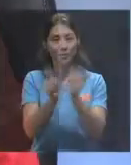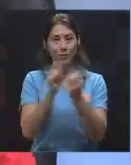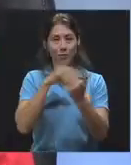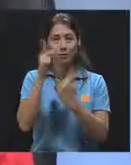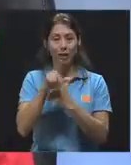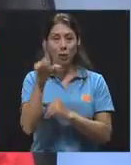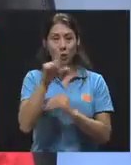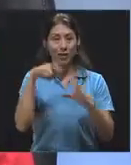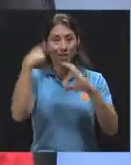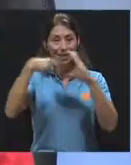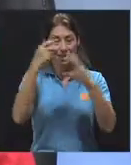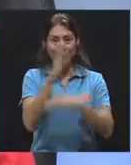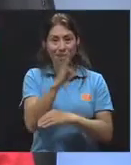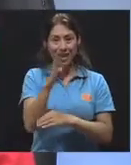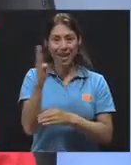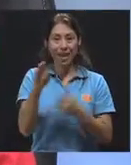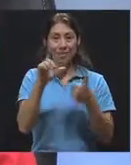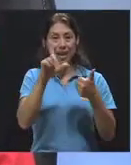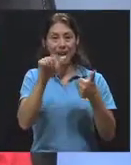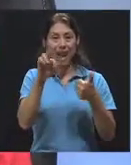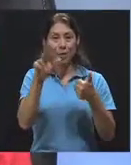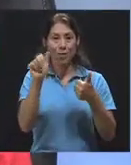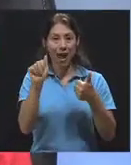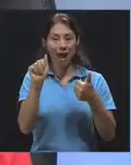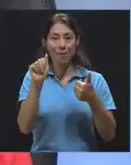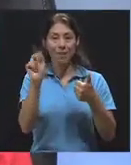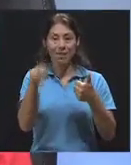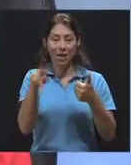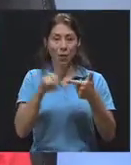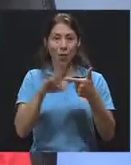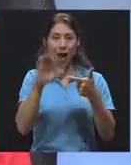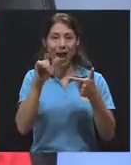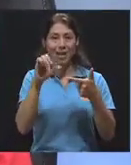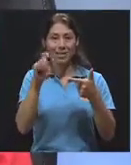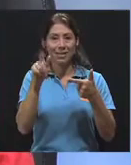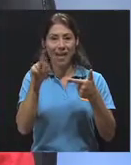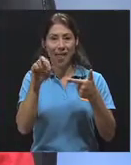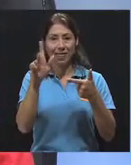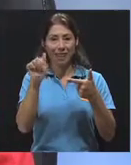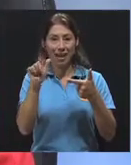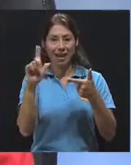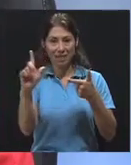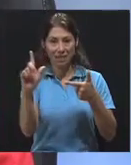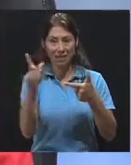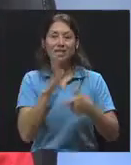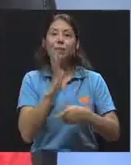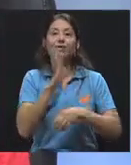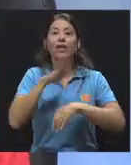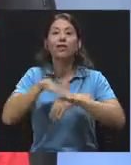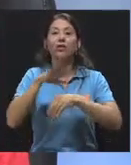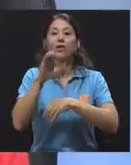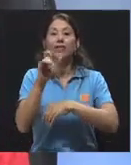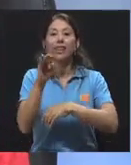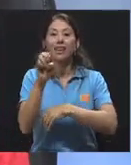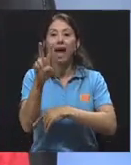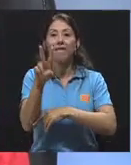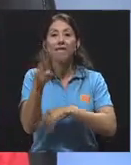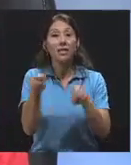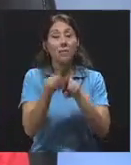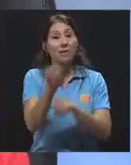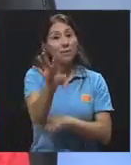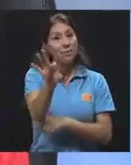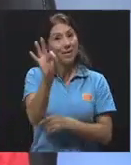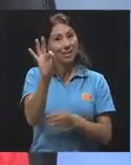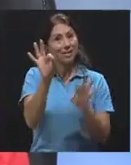Continuamos el lunes de Cinemateca. Hoy tenemos a Laura Pacheco y Alessandra Latichef. Estamos hablando del setup y además le estamos haciendo una invitación. Si a usted